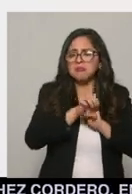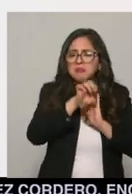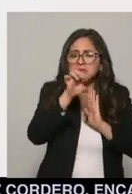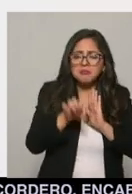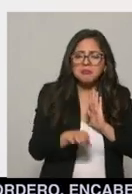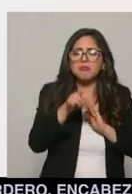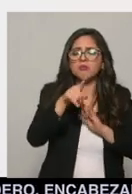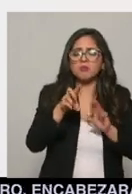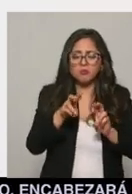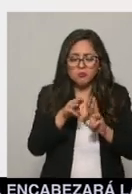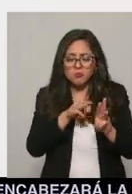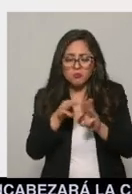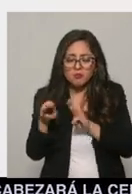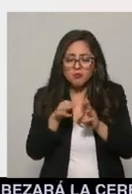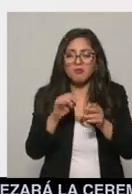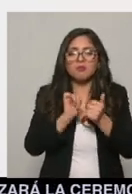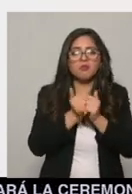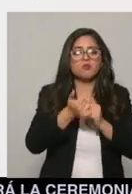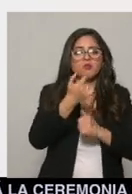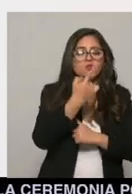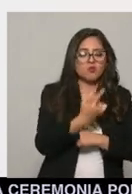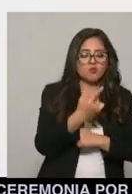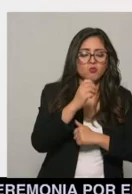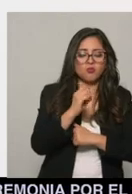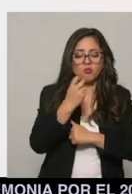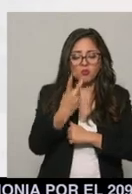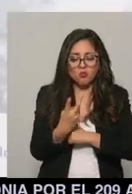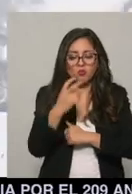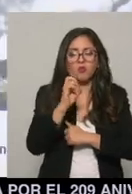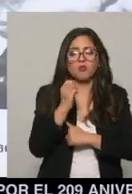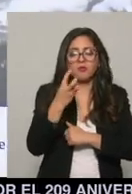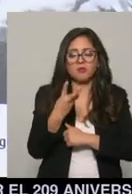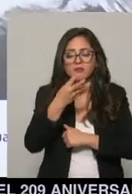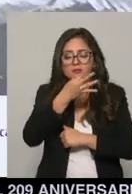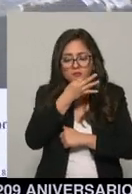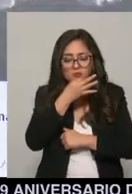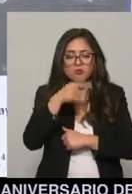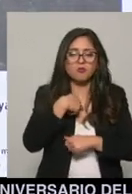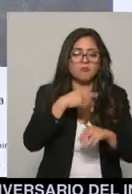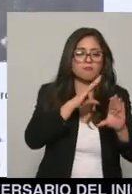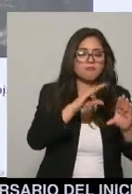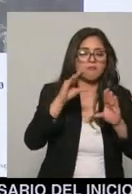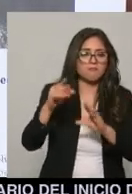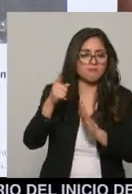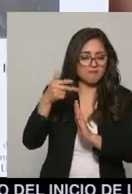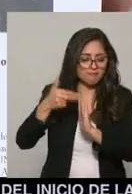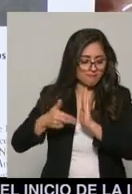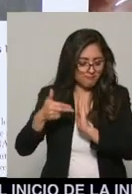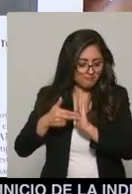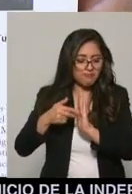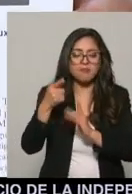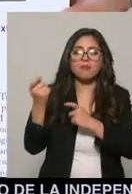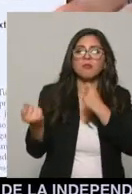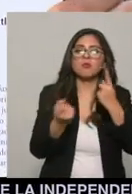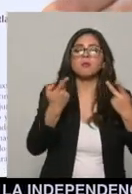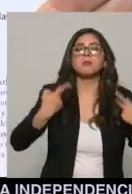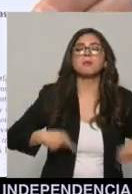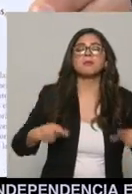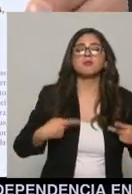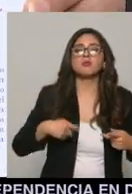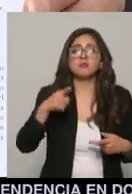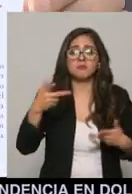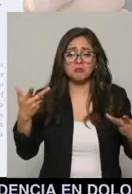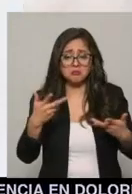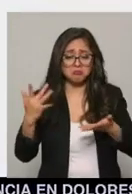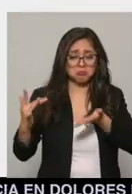piezas animadas de 1, 2, 3 minutos y se da taller con ellos. Algunos realizadores nos acompañan. Entonces es